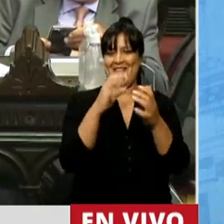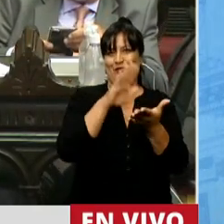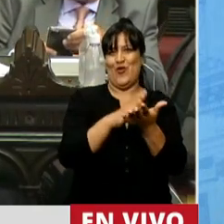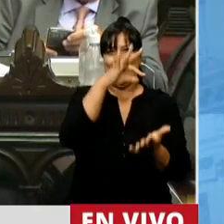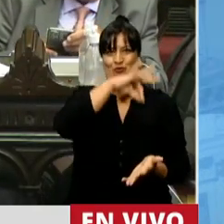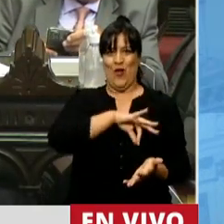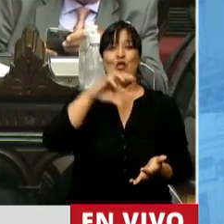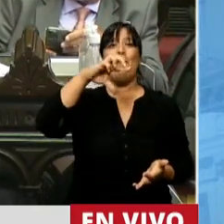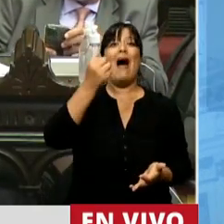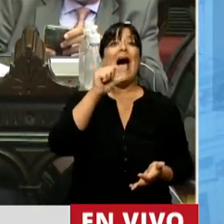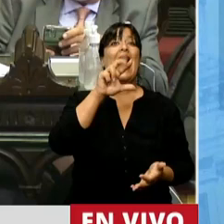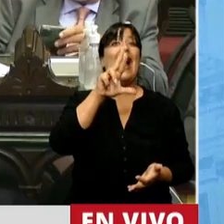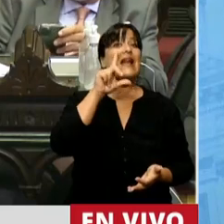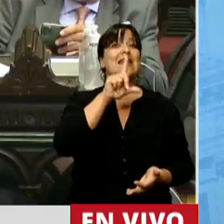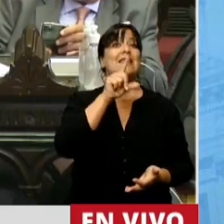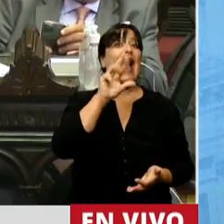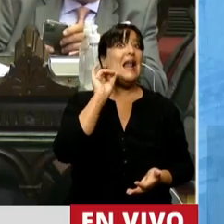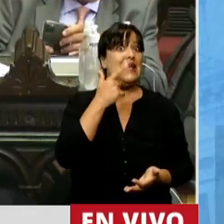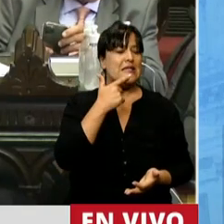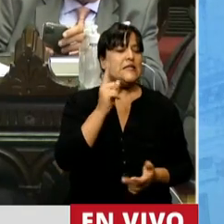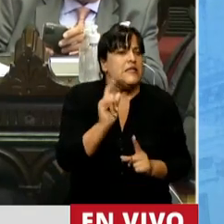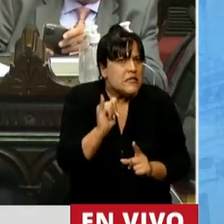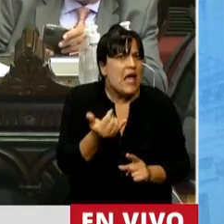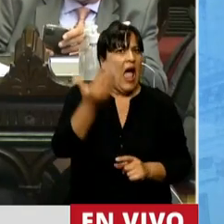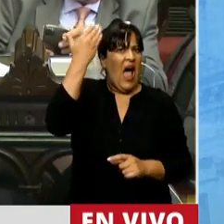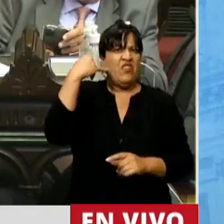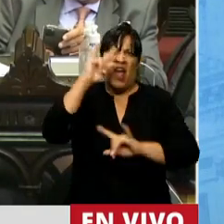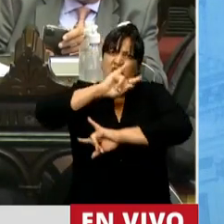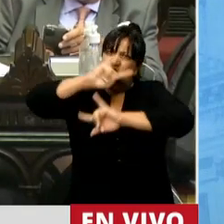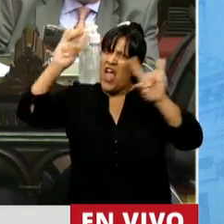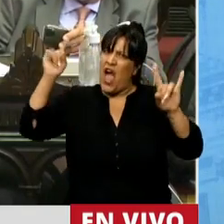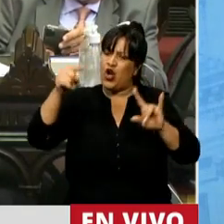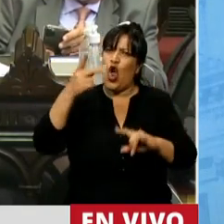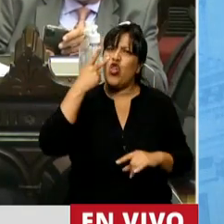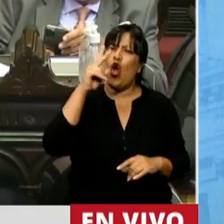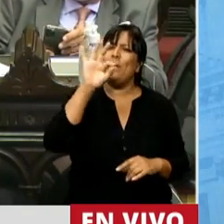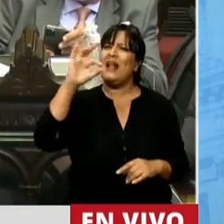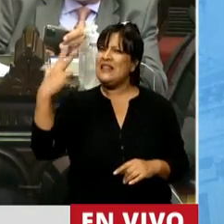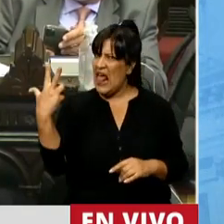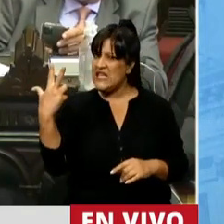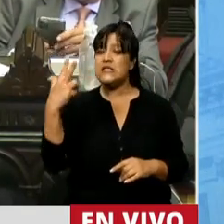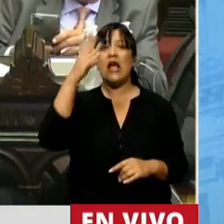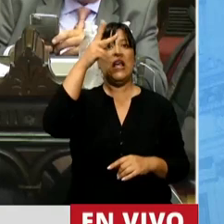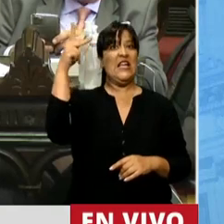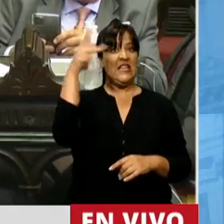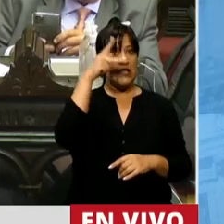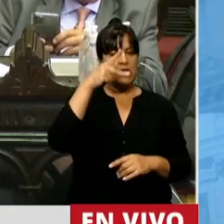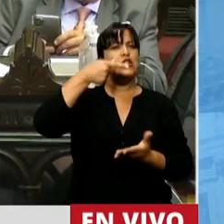paritarias, que cuando sí estábamos en el infierno, en el año 2003, el compañero Néstor Kirchner hizo un decreto,